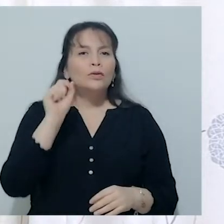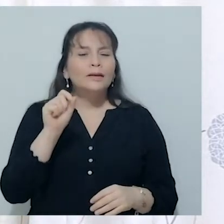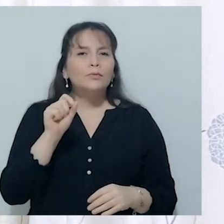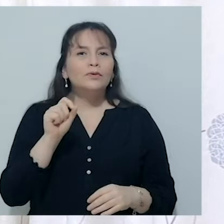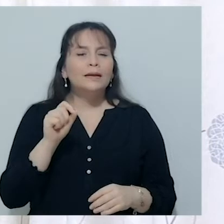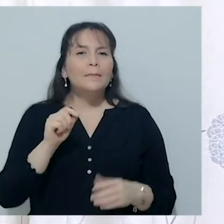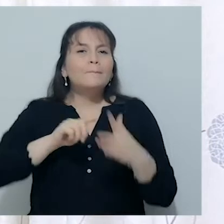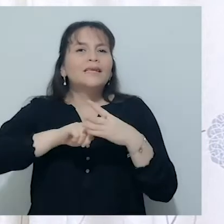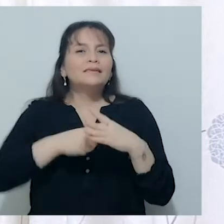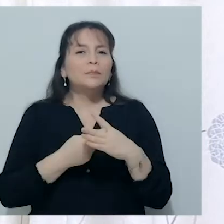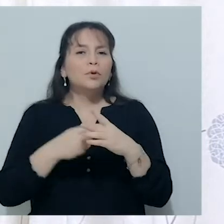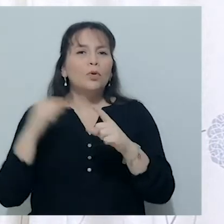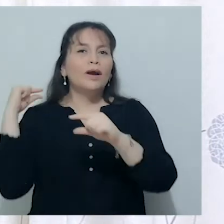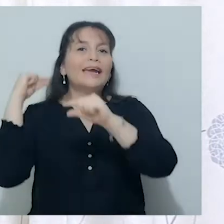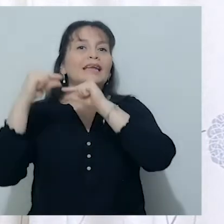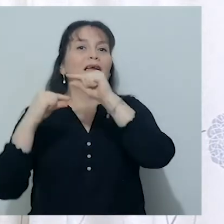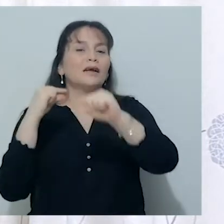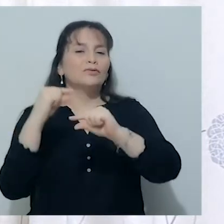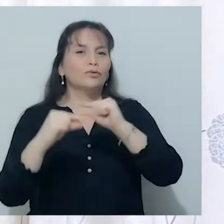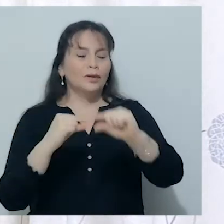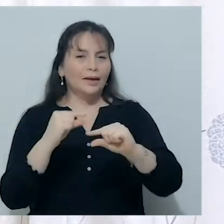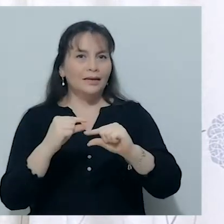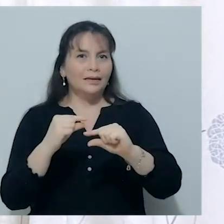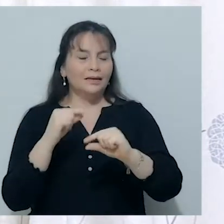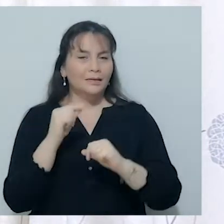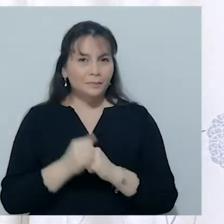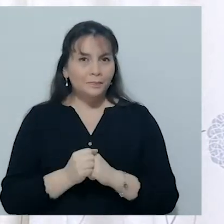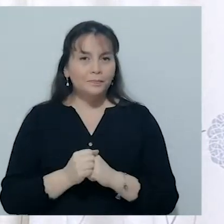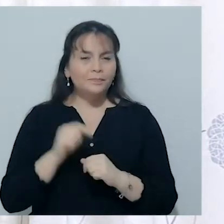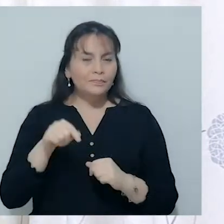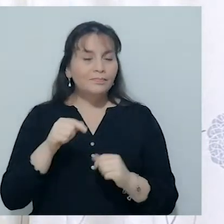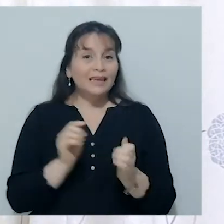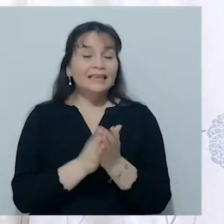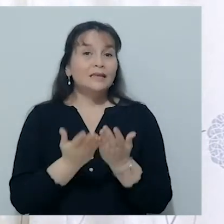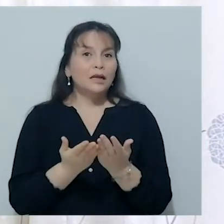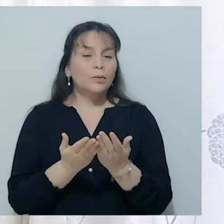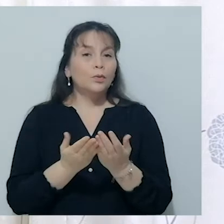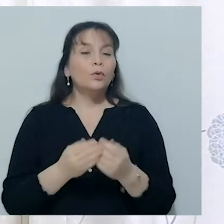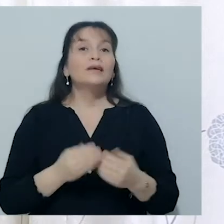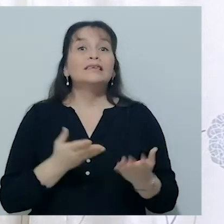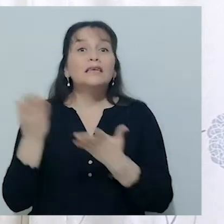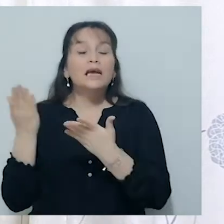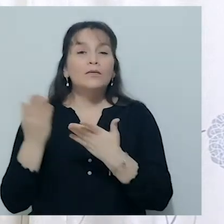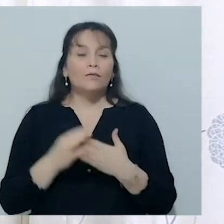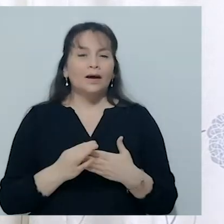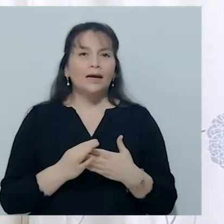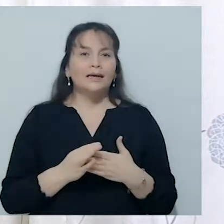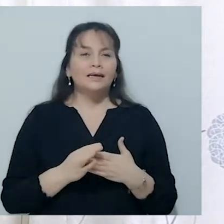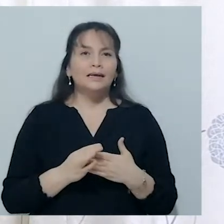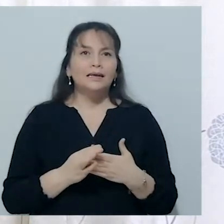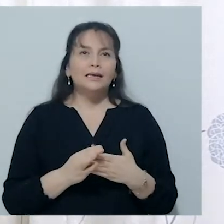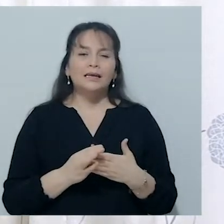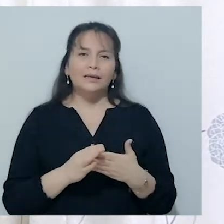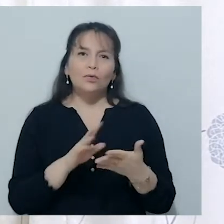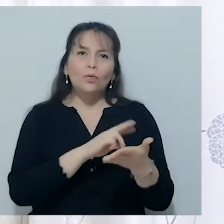principio generacional. Es notorio el hecho de cómo el libro de Deuteronomio va llevando la narración acompañada de una